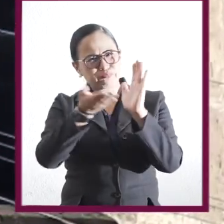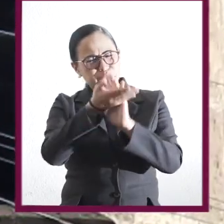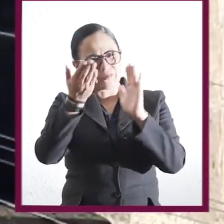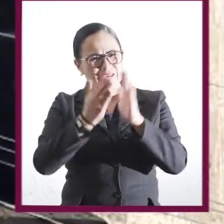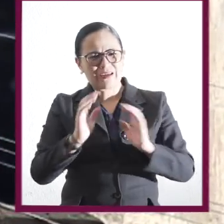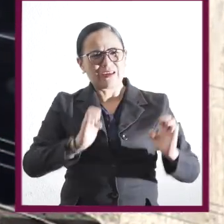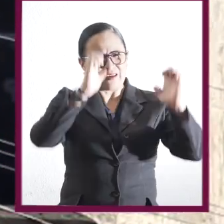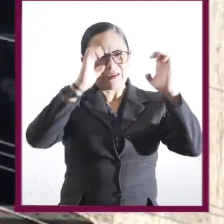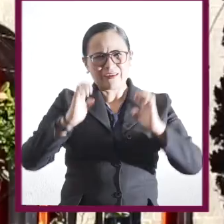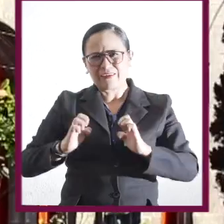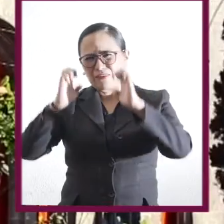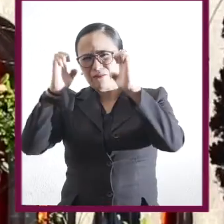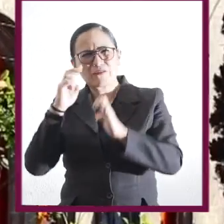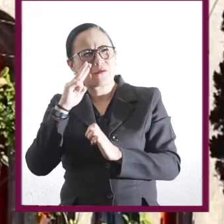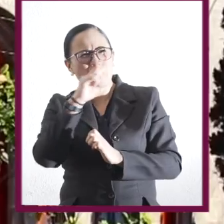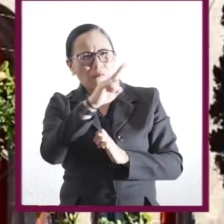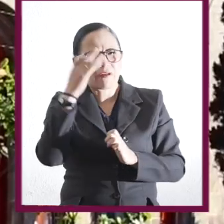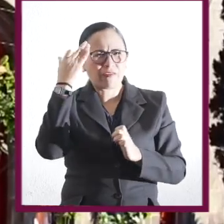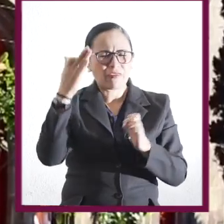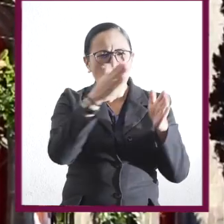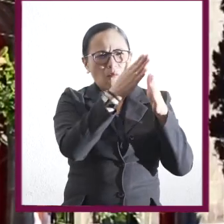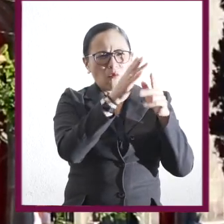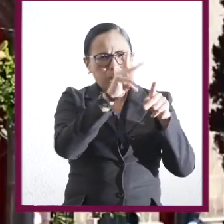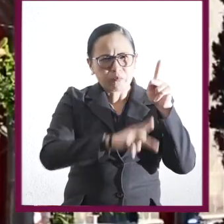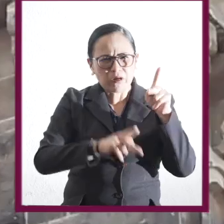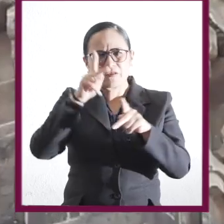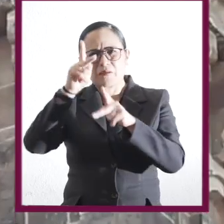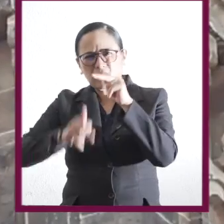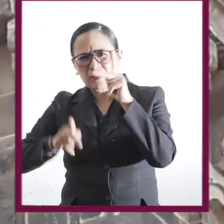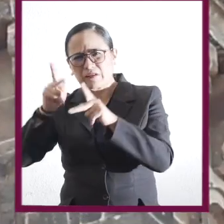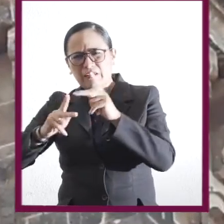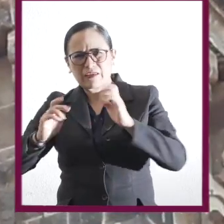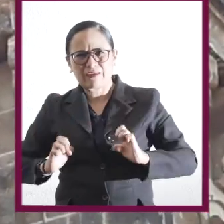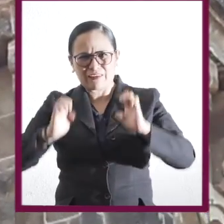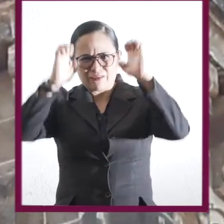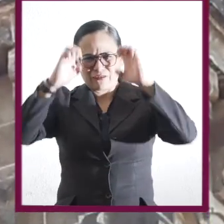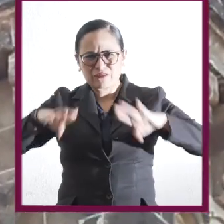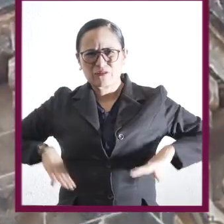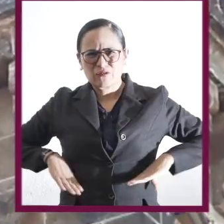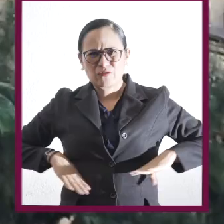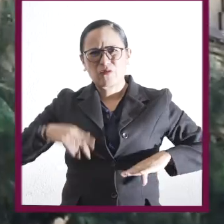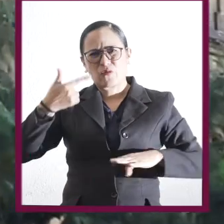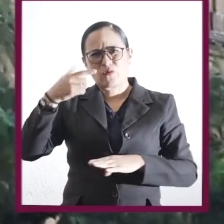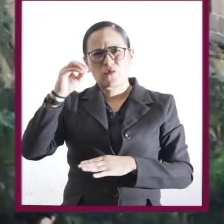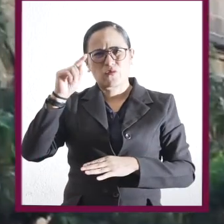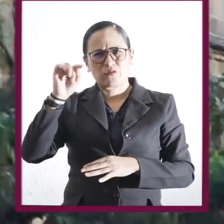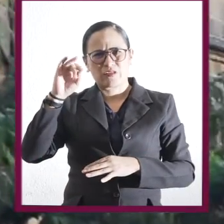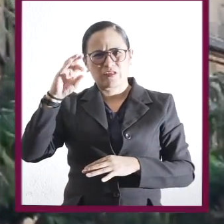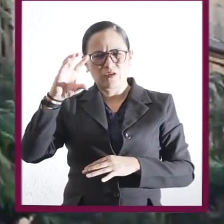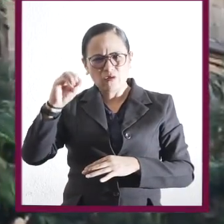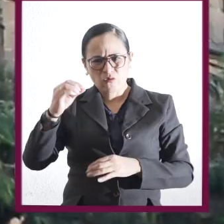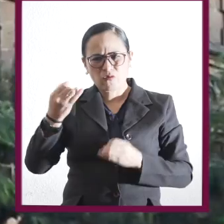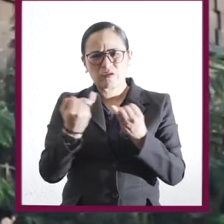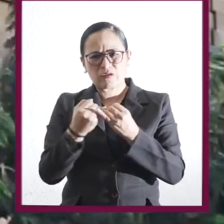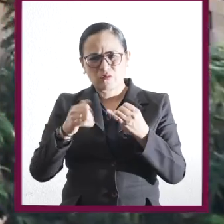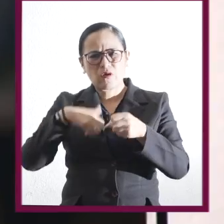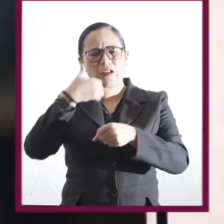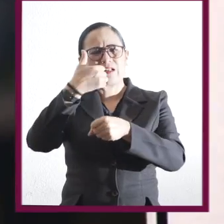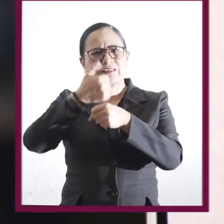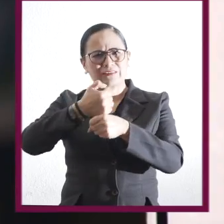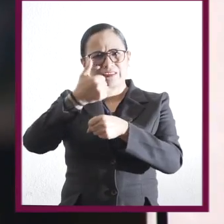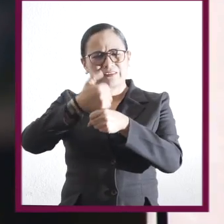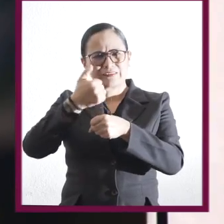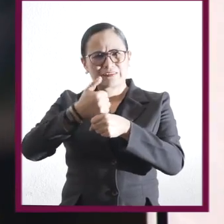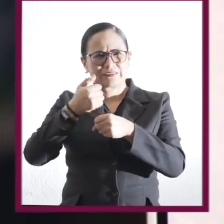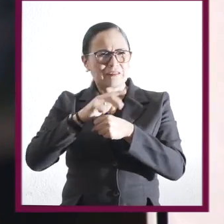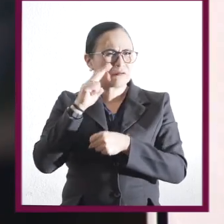La arquitectura de este rumbo muestra las huellas de distintas etapas, con edificios de corte neogótico, como la sexta inspección de